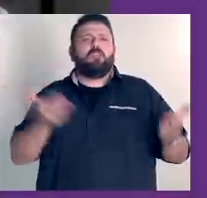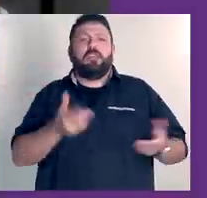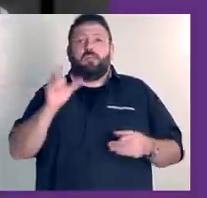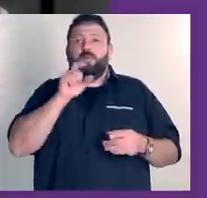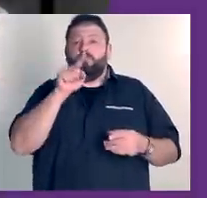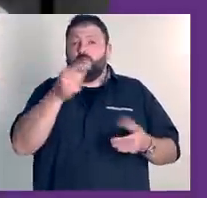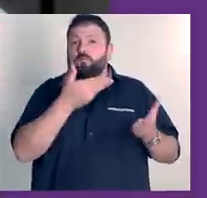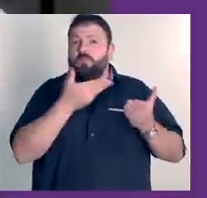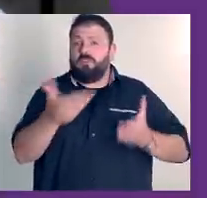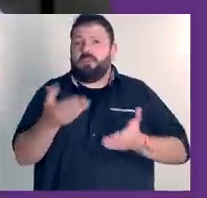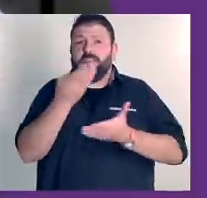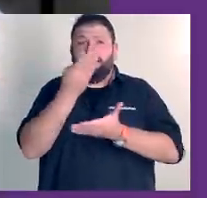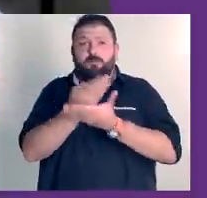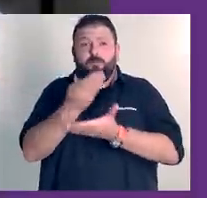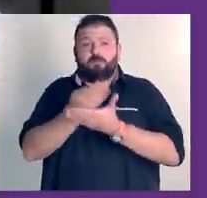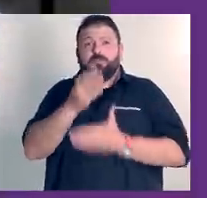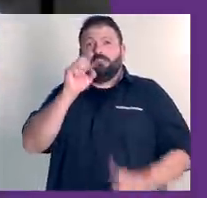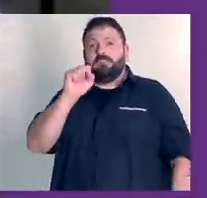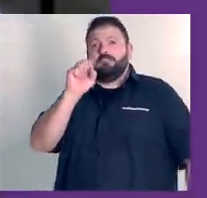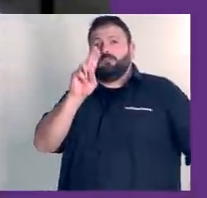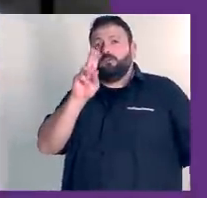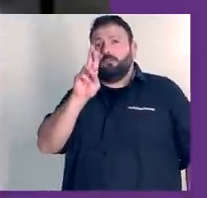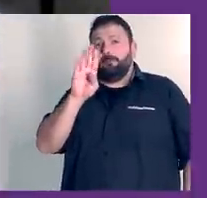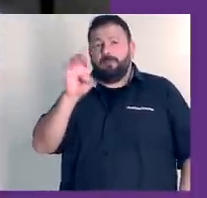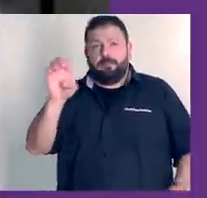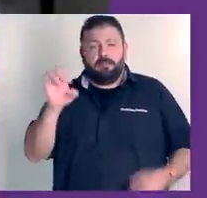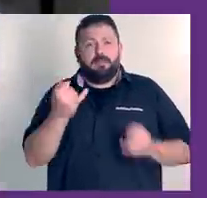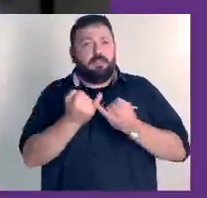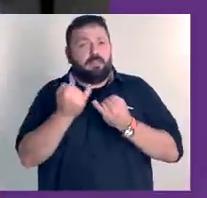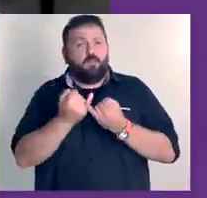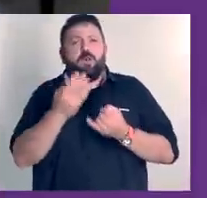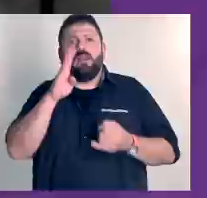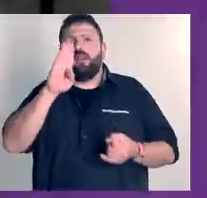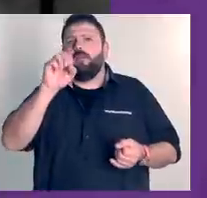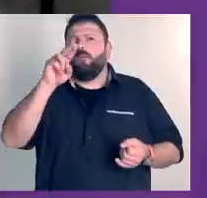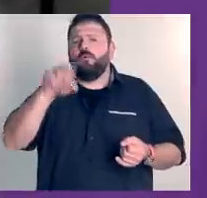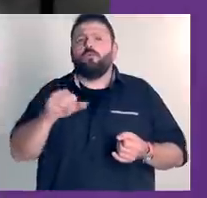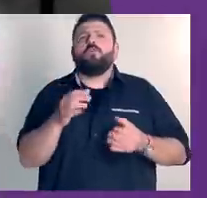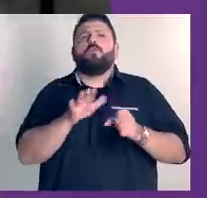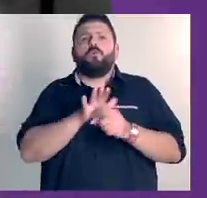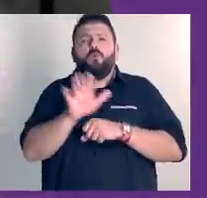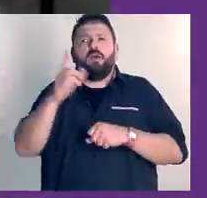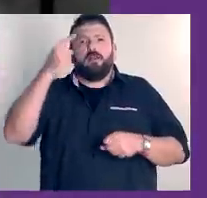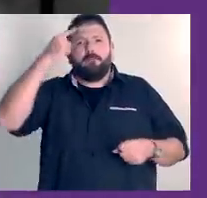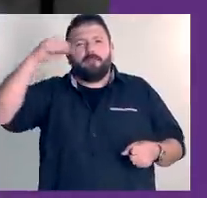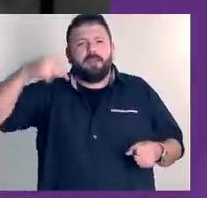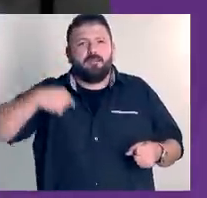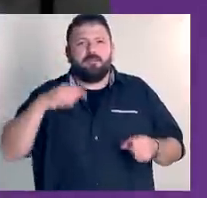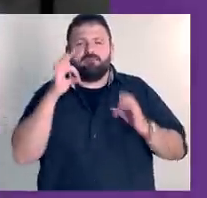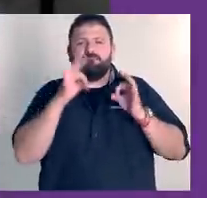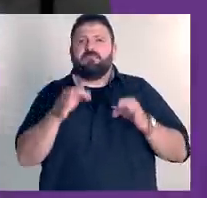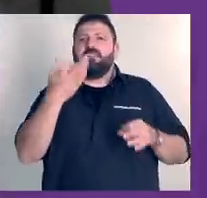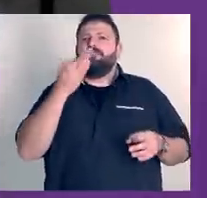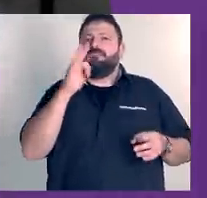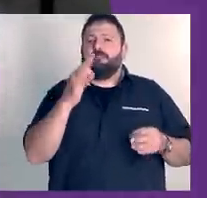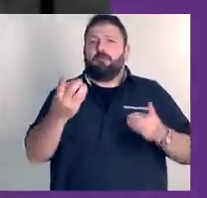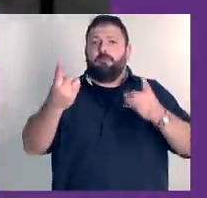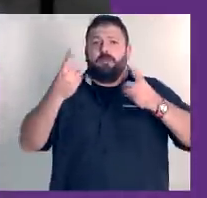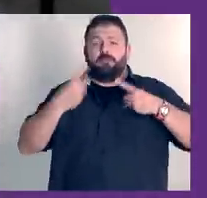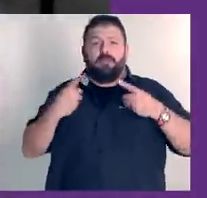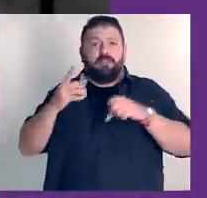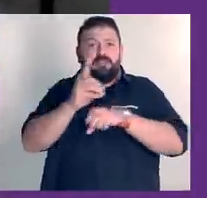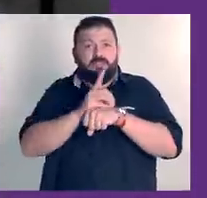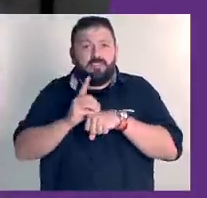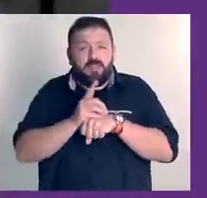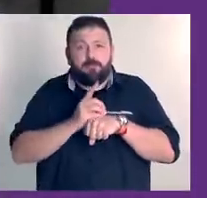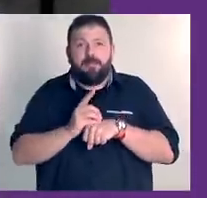Bronce Supreme y el Bono Bronce Supreme, ahora vas a decir, ¿cuál va a ser mi estrategia para que en febrero me entreguen el nivel diamante y esté